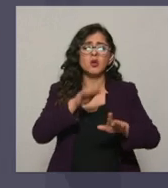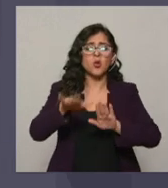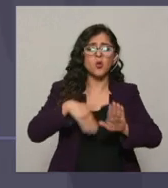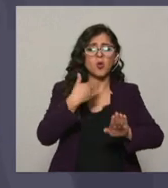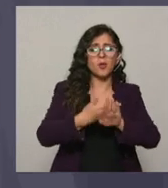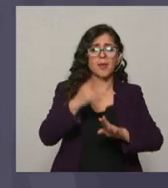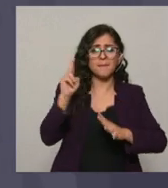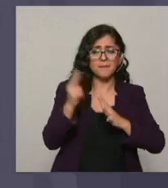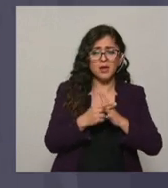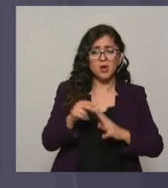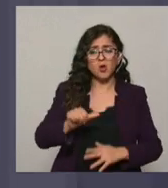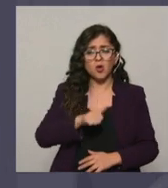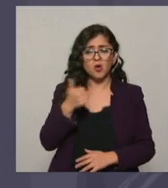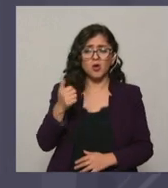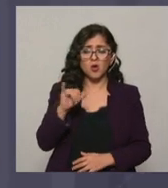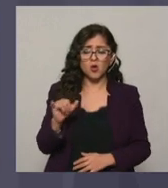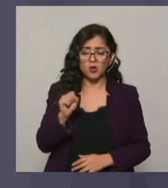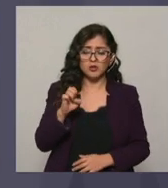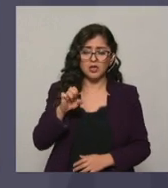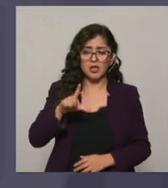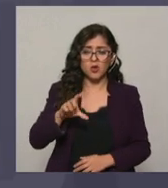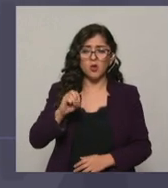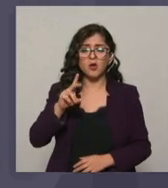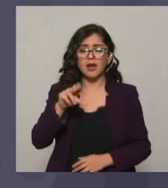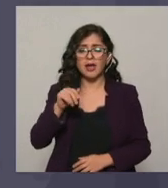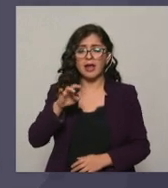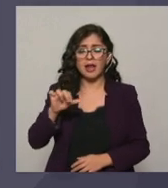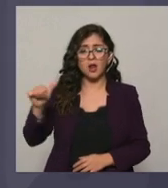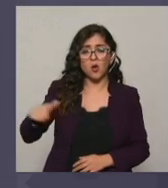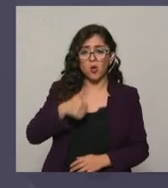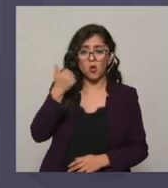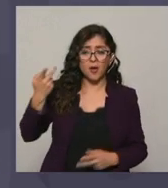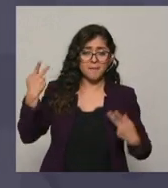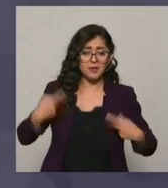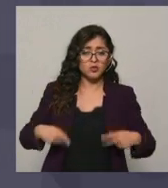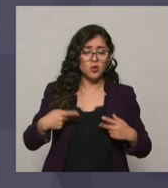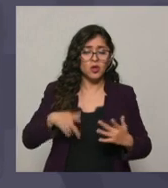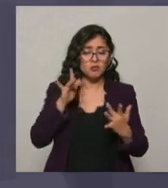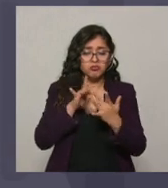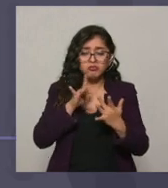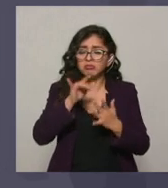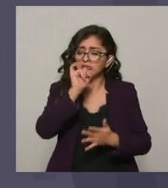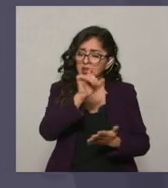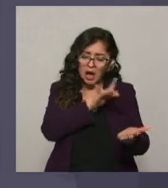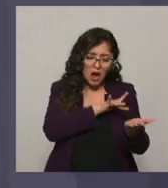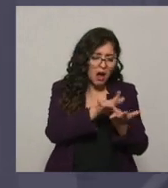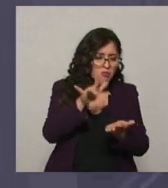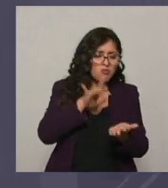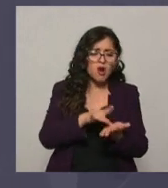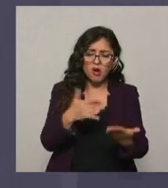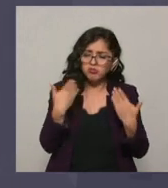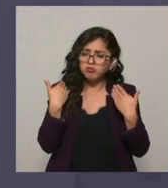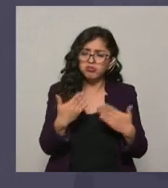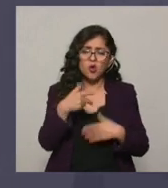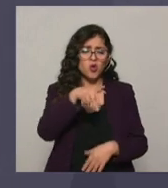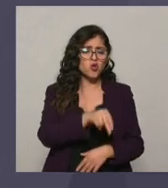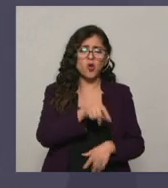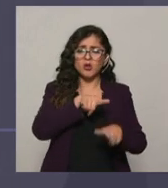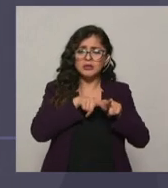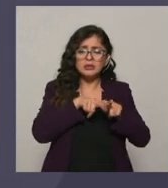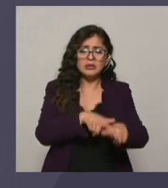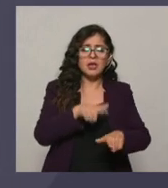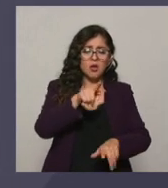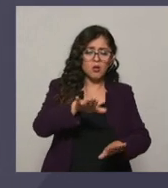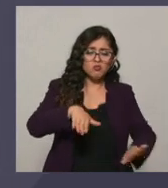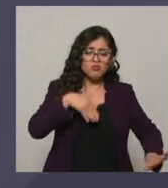un tuit de José Lo Rangel también y de otros muchos personajes apoyándote, están diciendo no permitamos